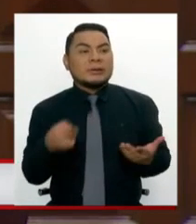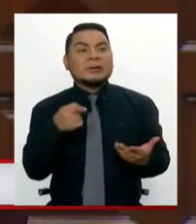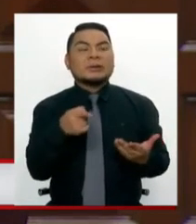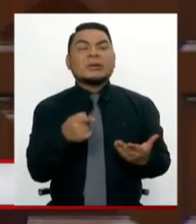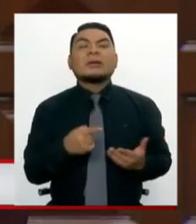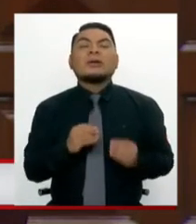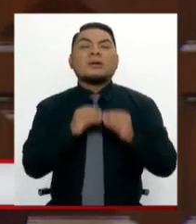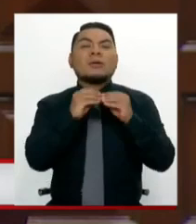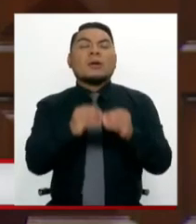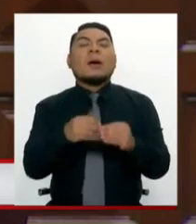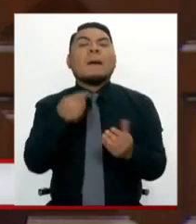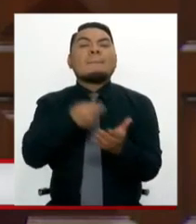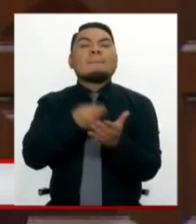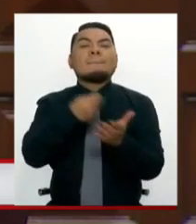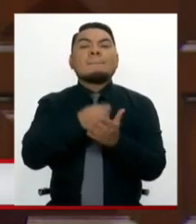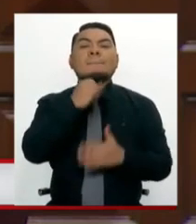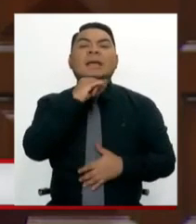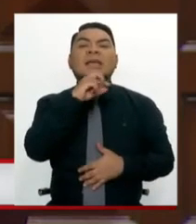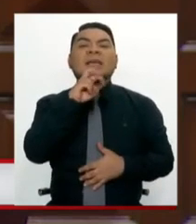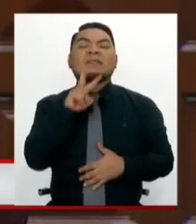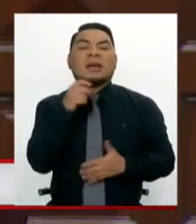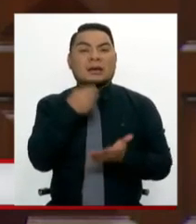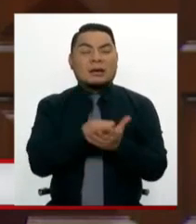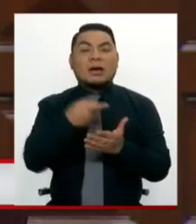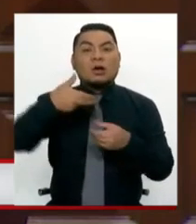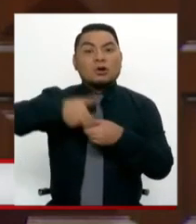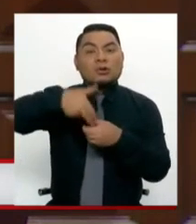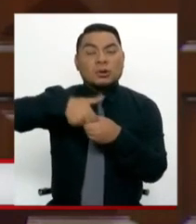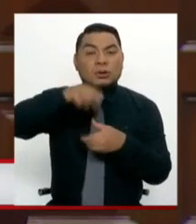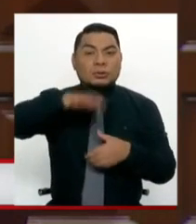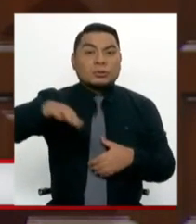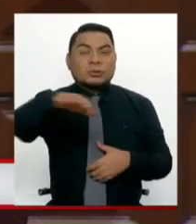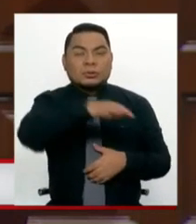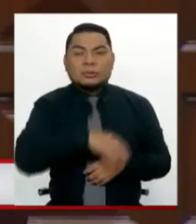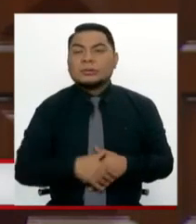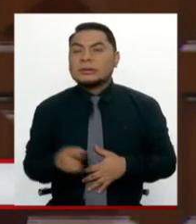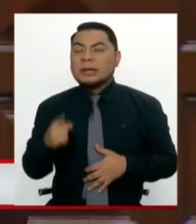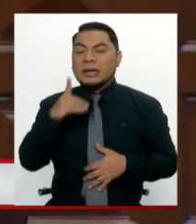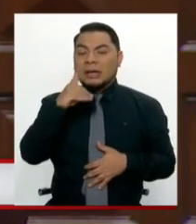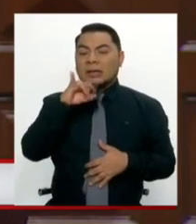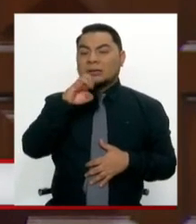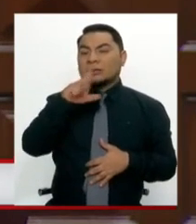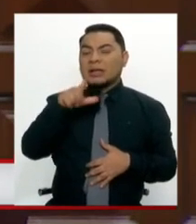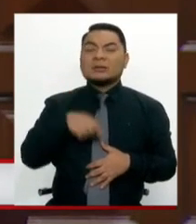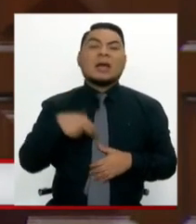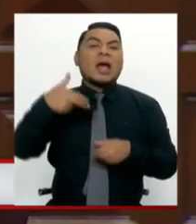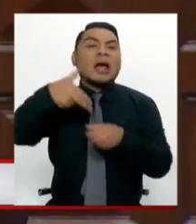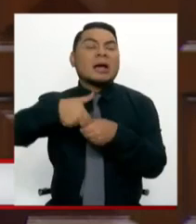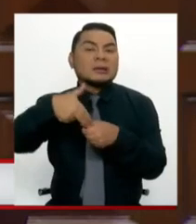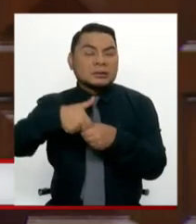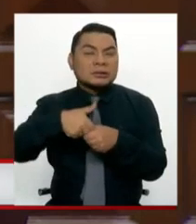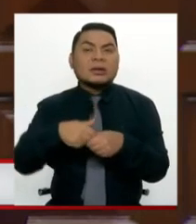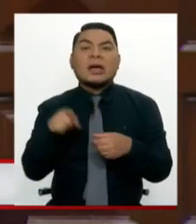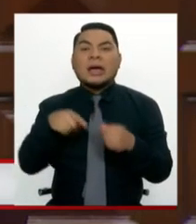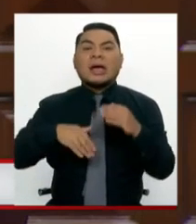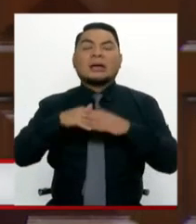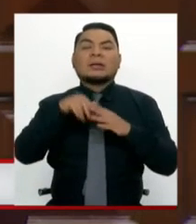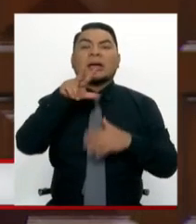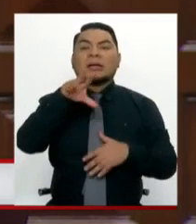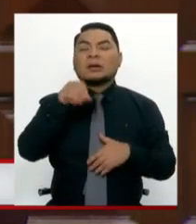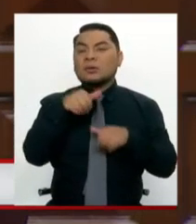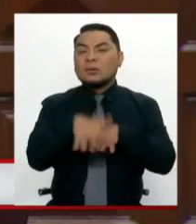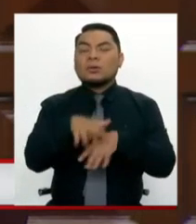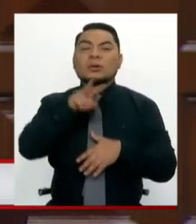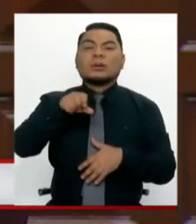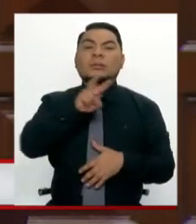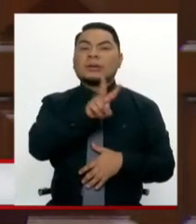la aplicación del impuesto selectivo al consumo a los combustibles, diésel, gasolinas, hasta el 30 de junio